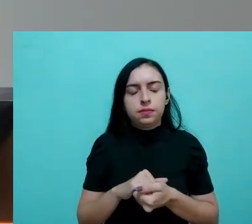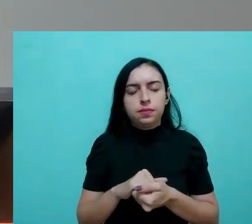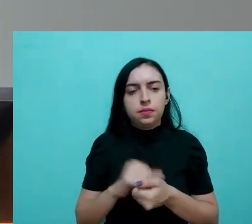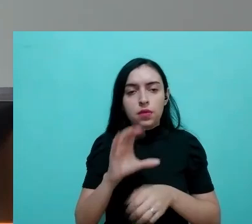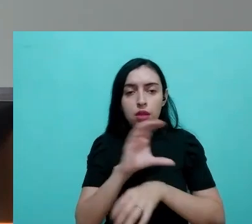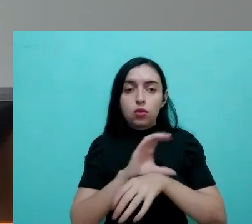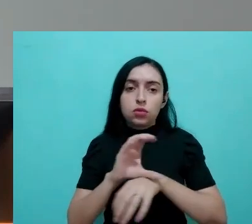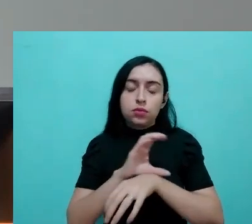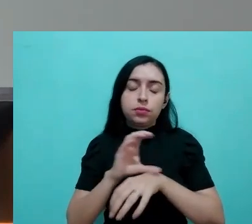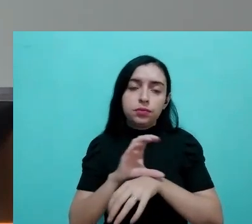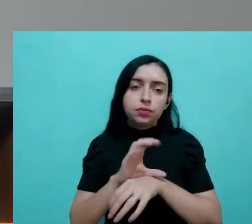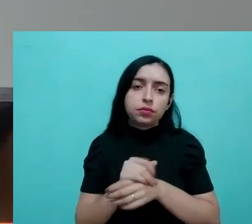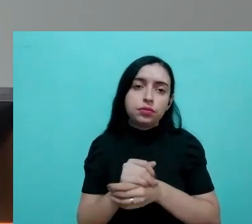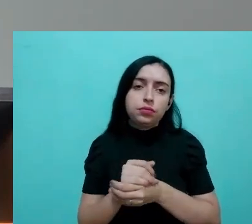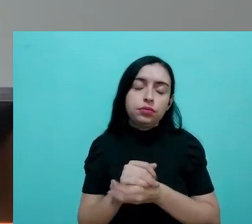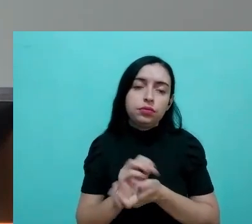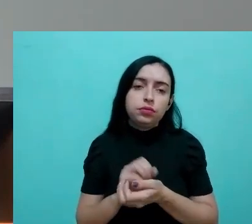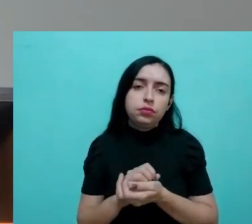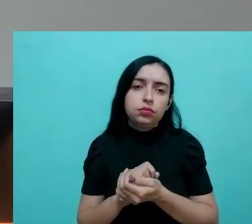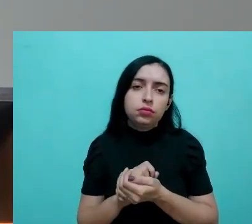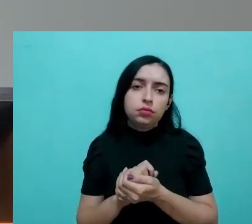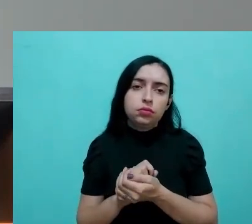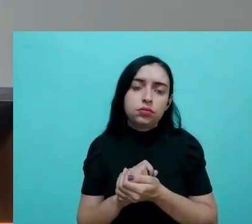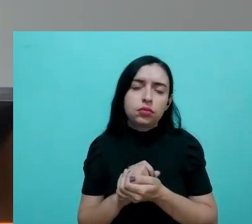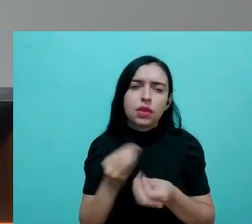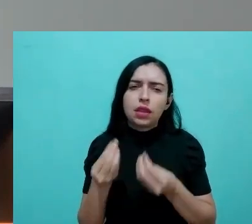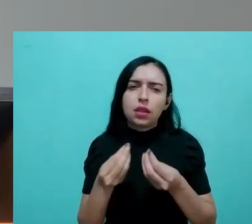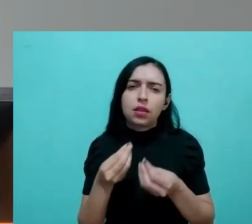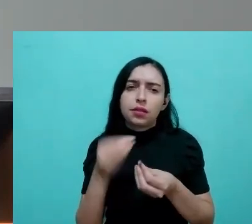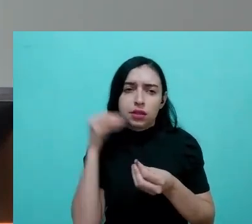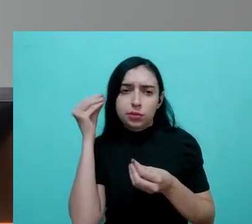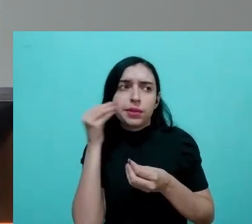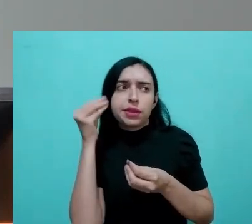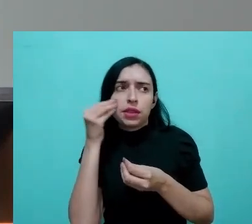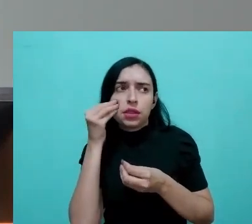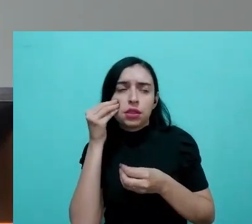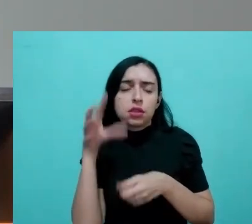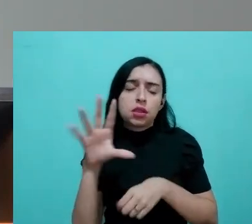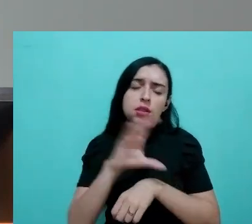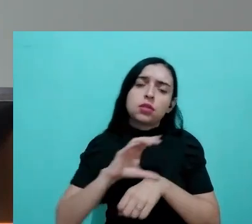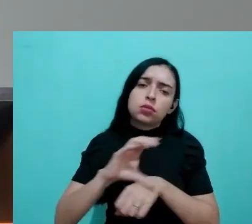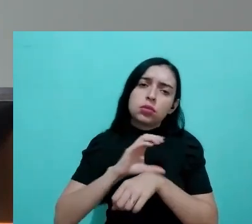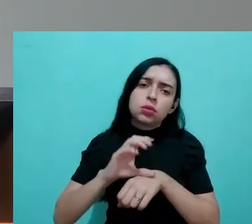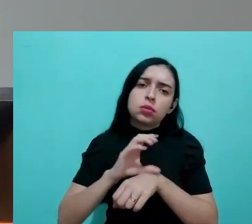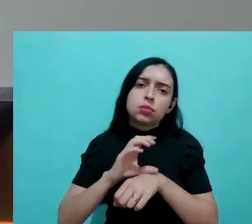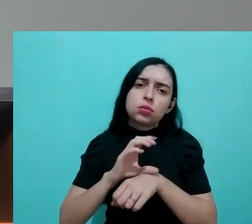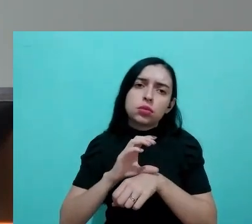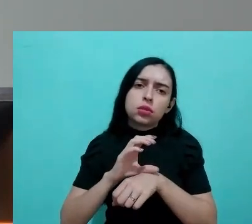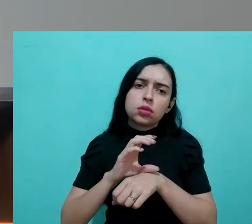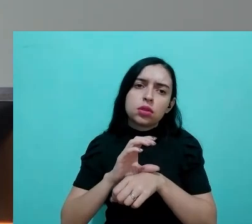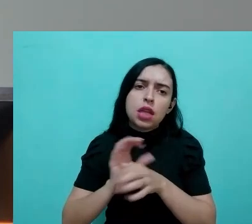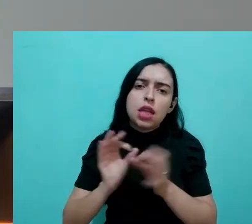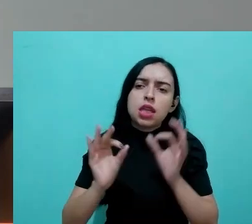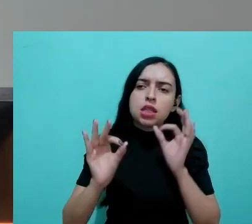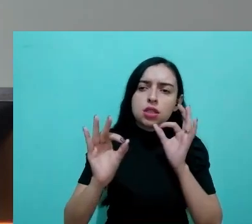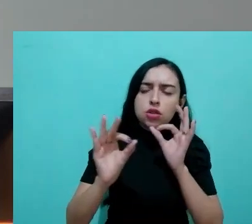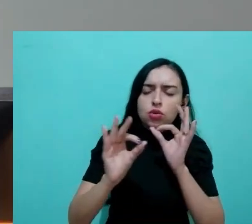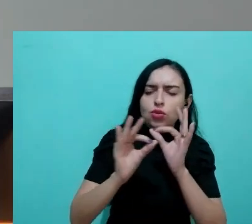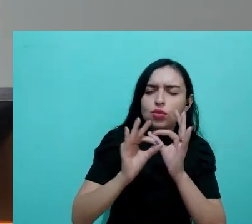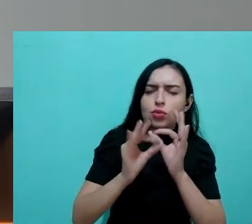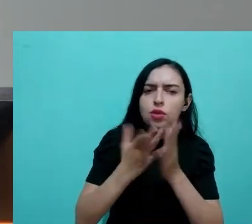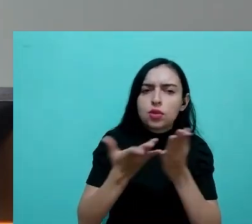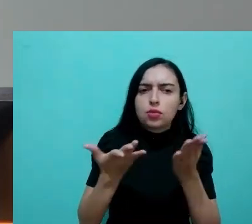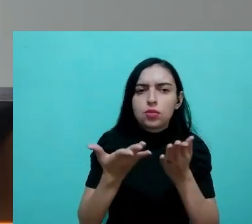La consecuencia de eso es que la Constitución no pertenece realmente al